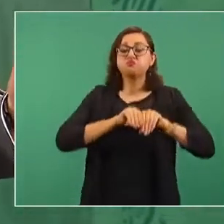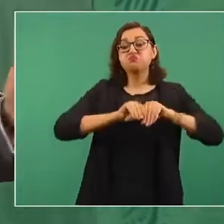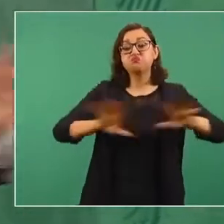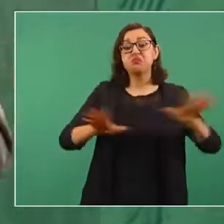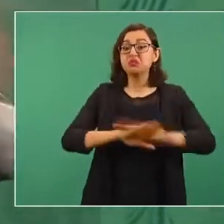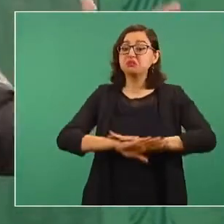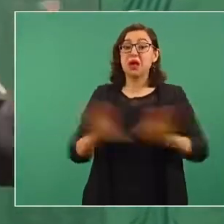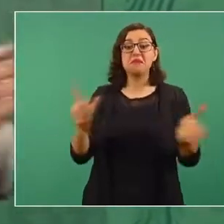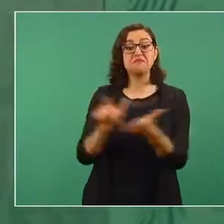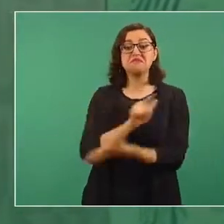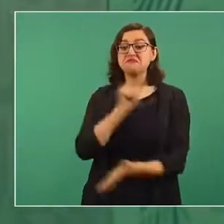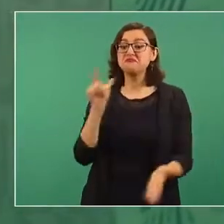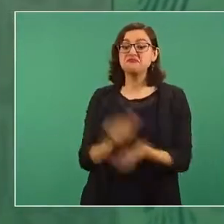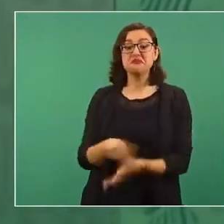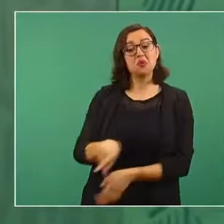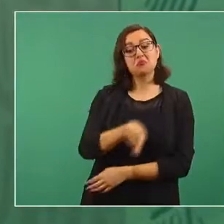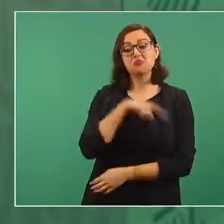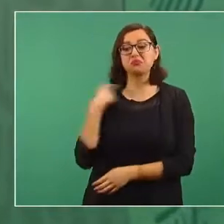la ley.